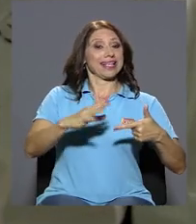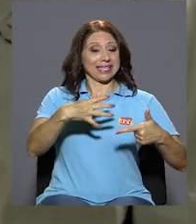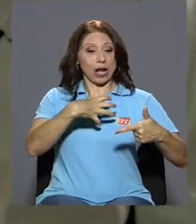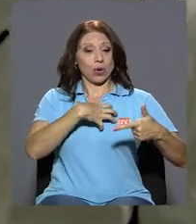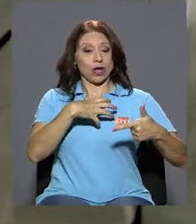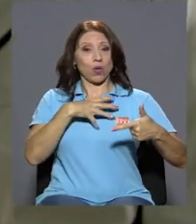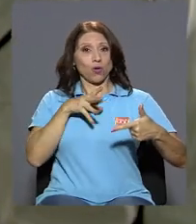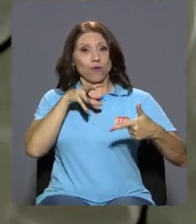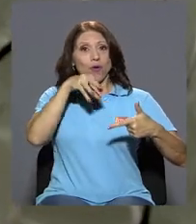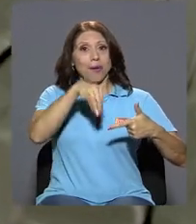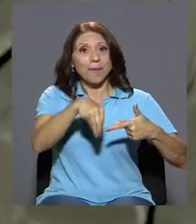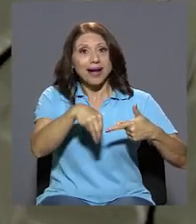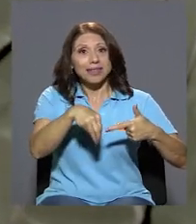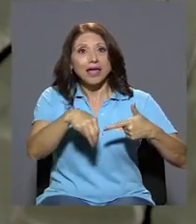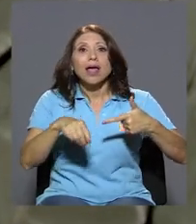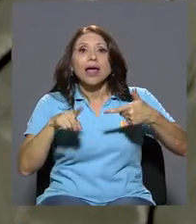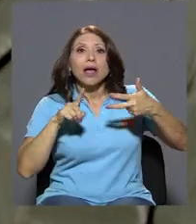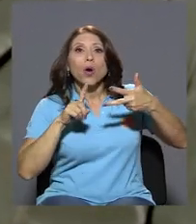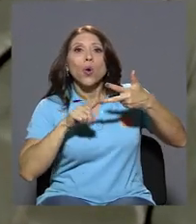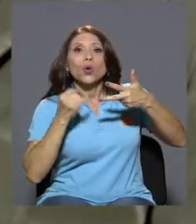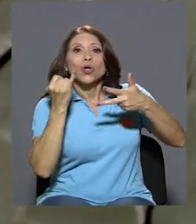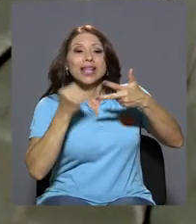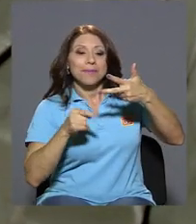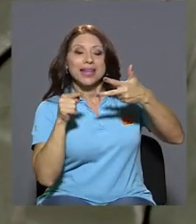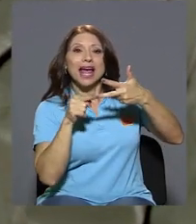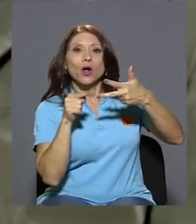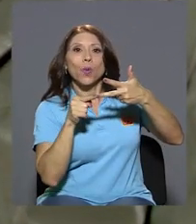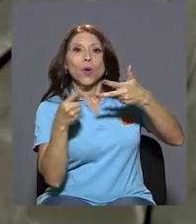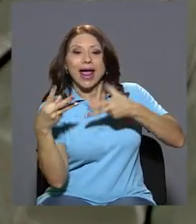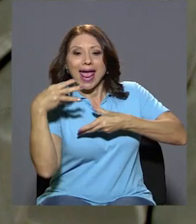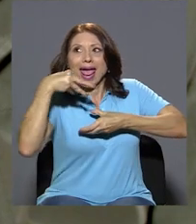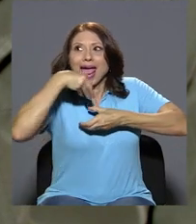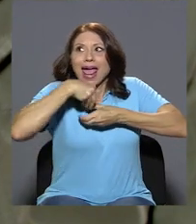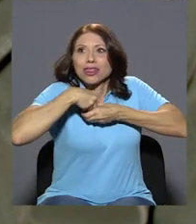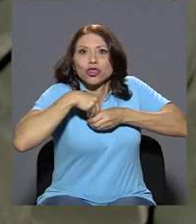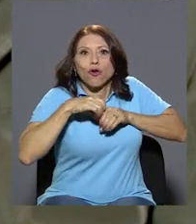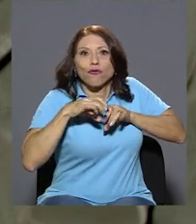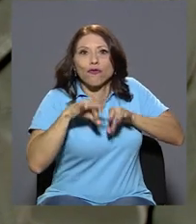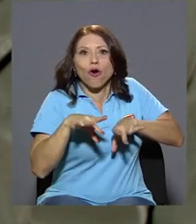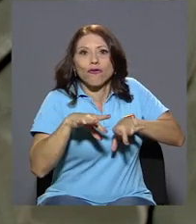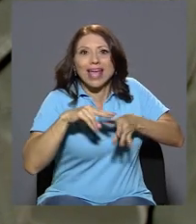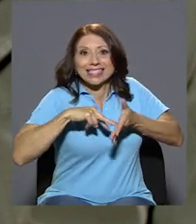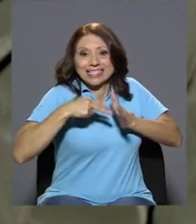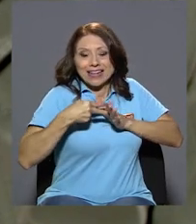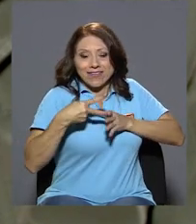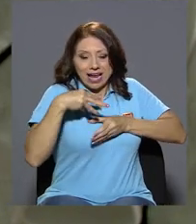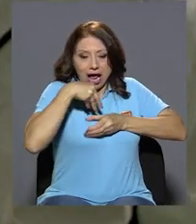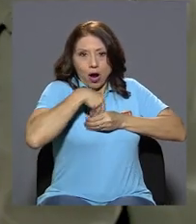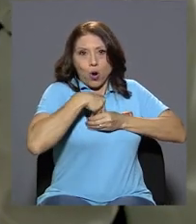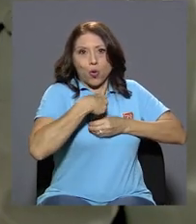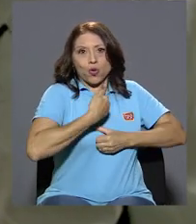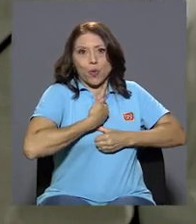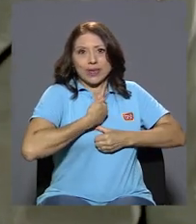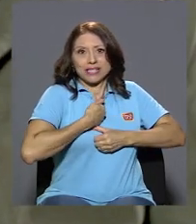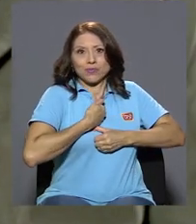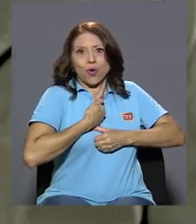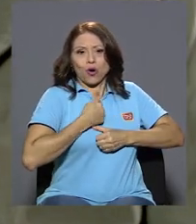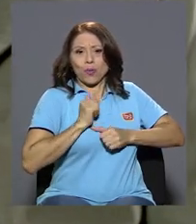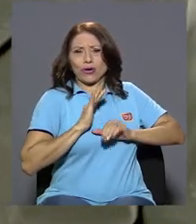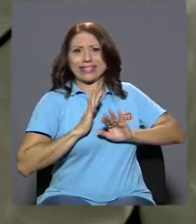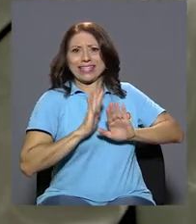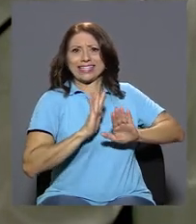que uno forma parte uno termina en una especie de endo fobia que es un rechazo a uno mismo